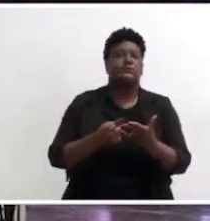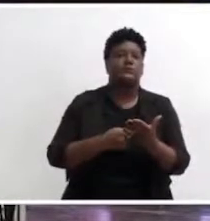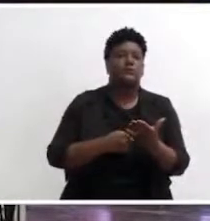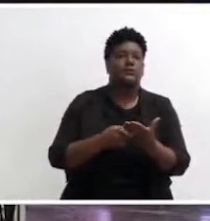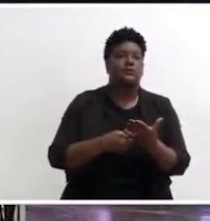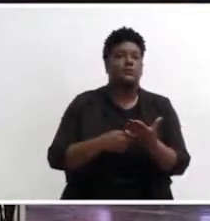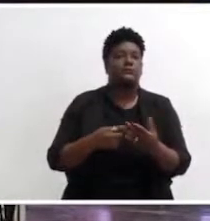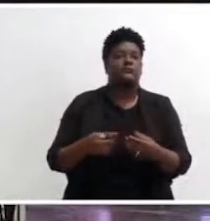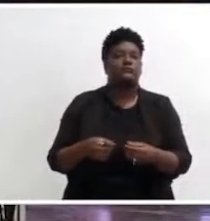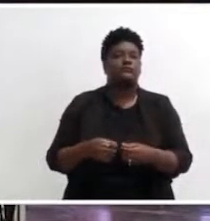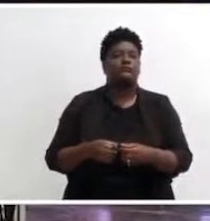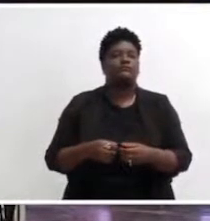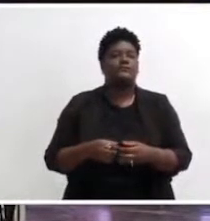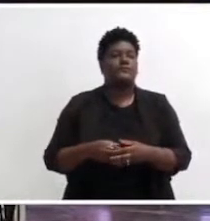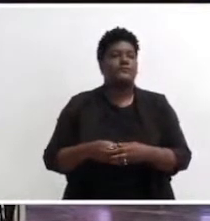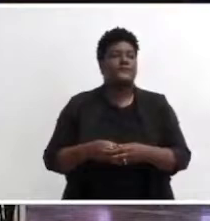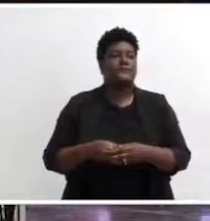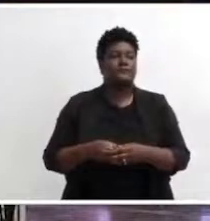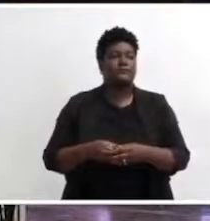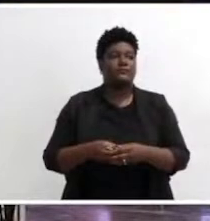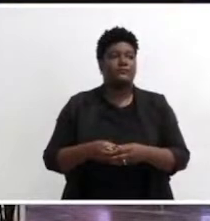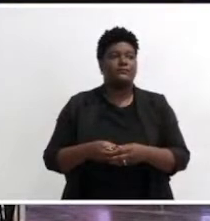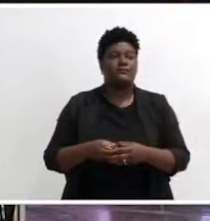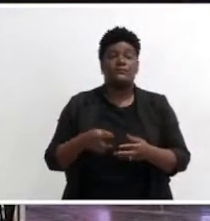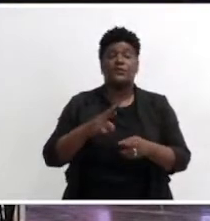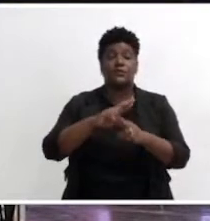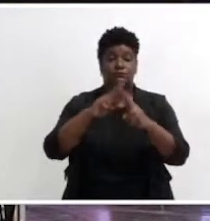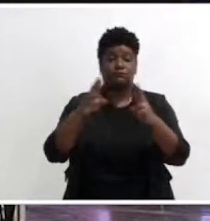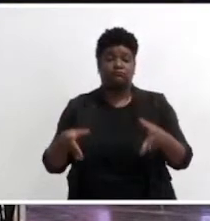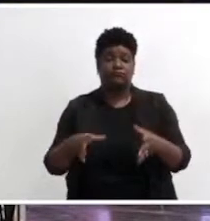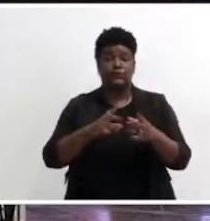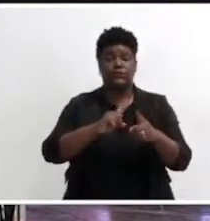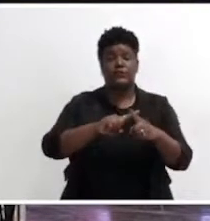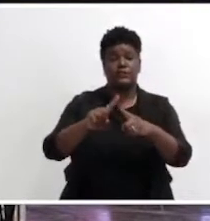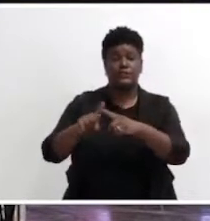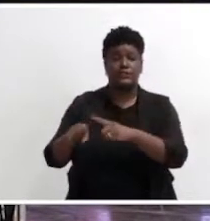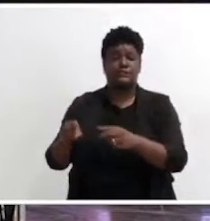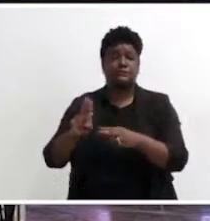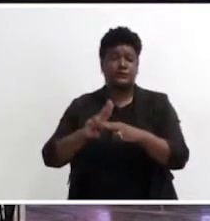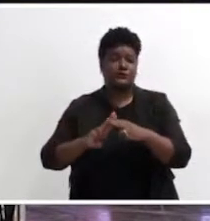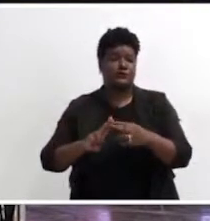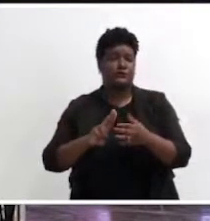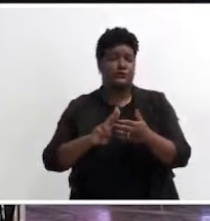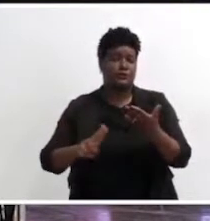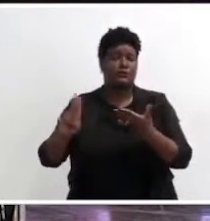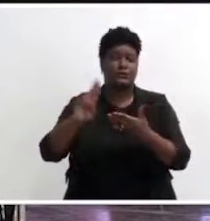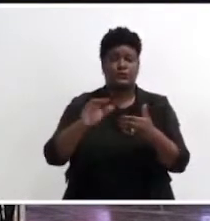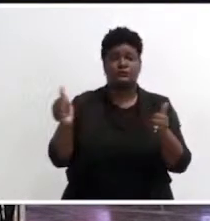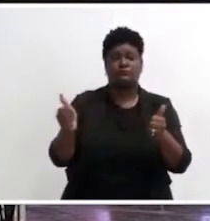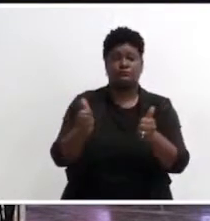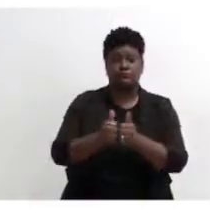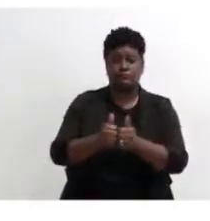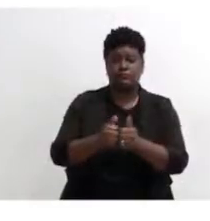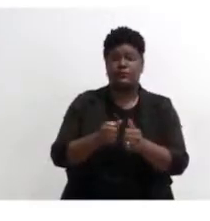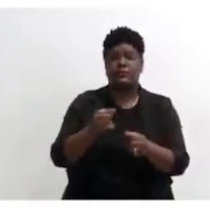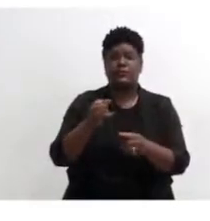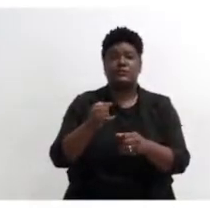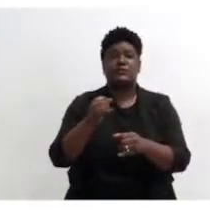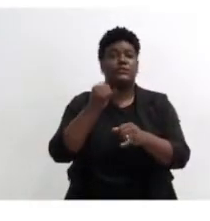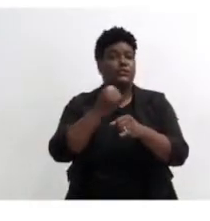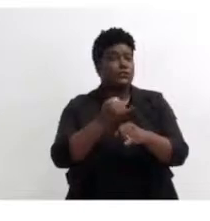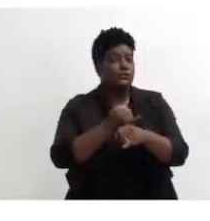industria de semiconductores. Y a los rectores de las universidades que nos acompañan, así como a los institutos y a los demás